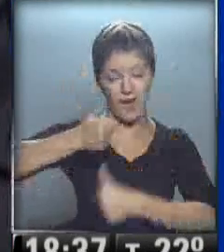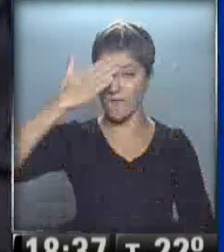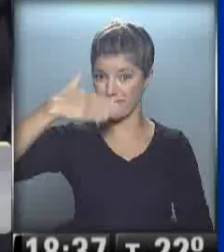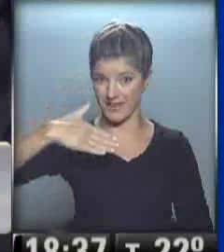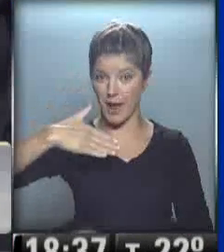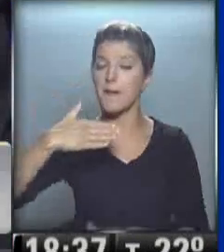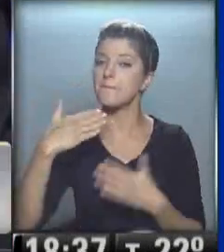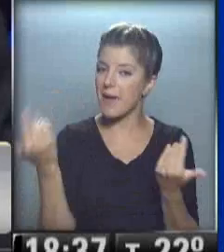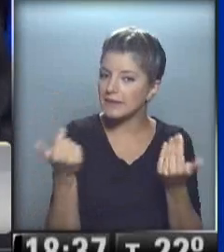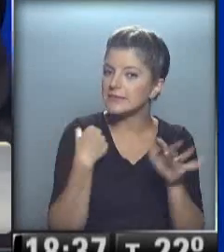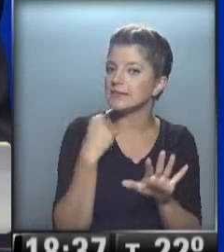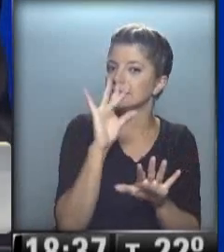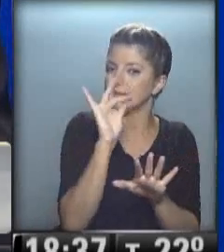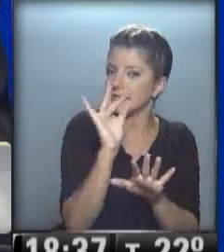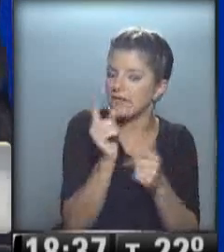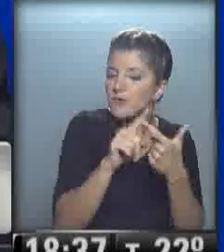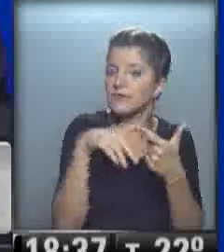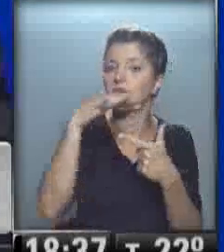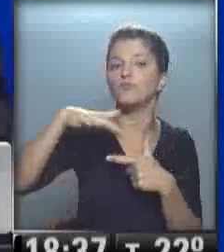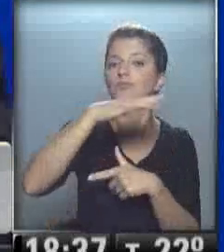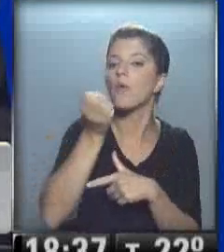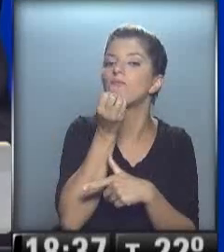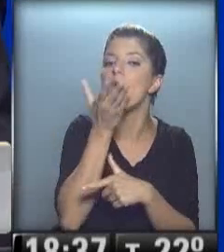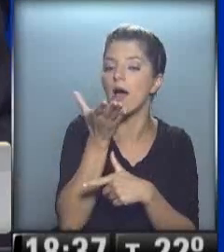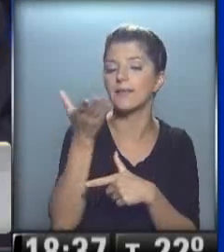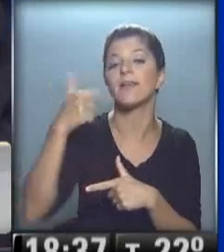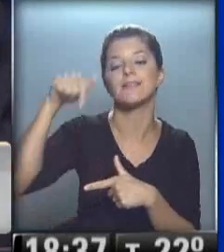pero complica a los de Floresta en